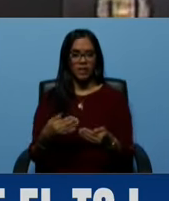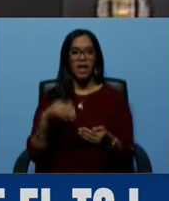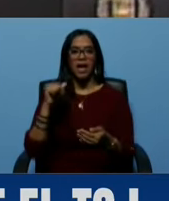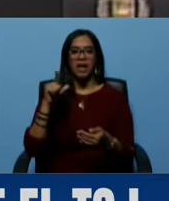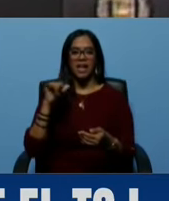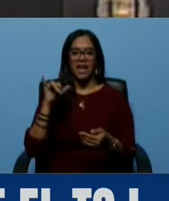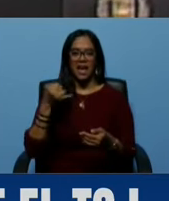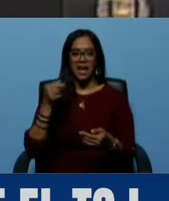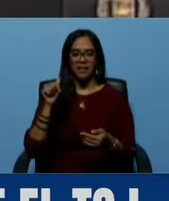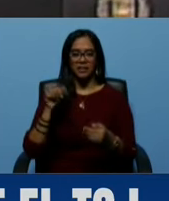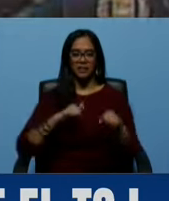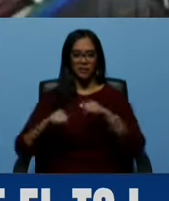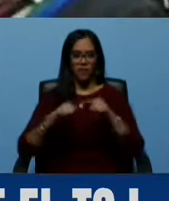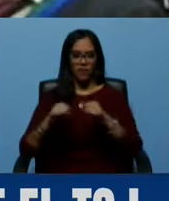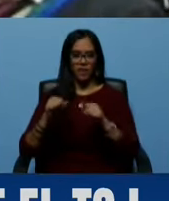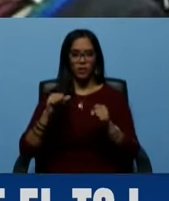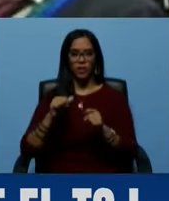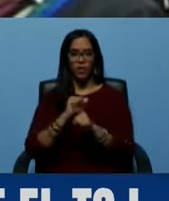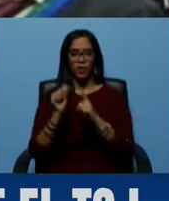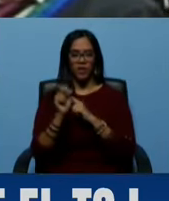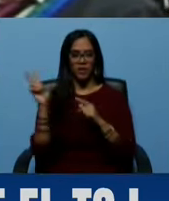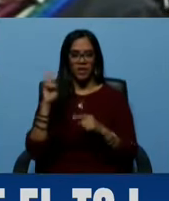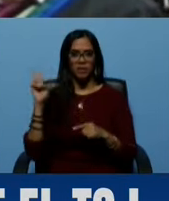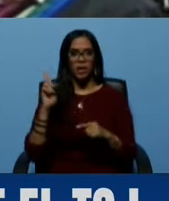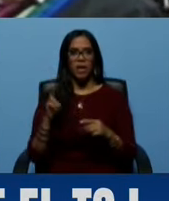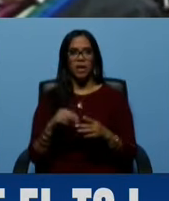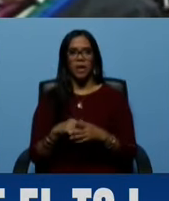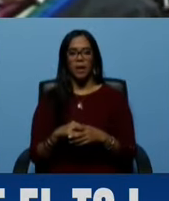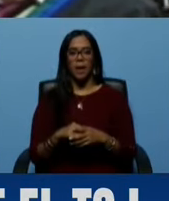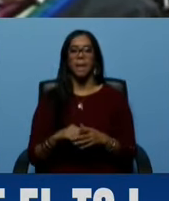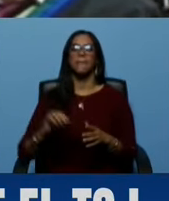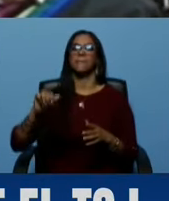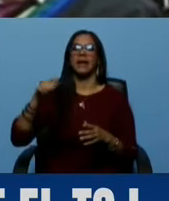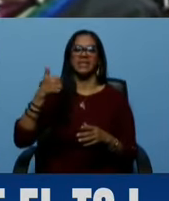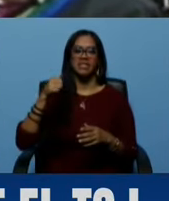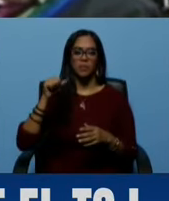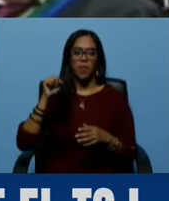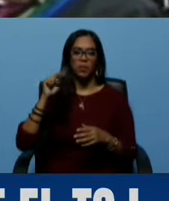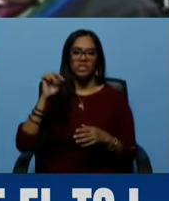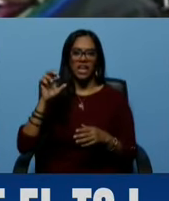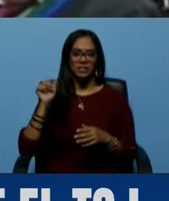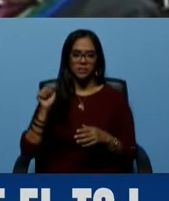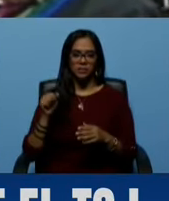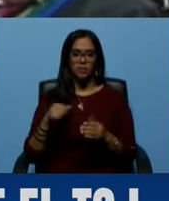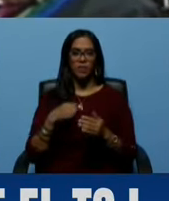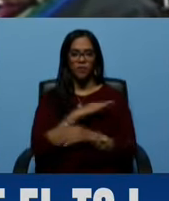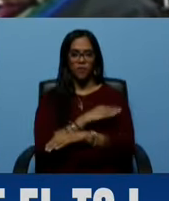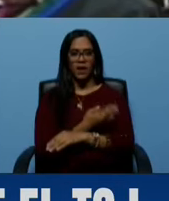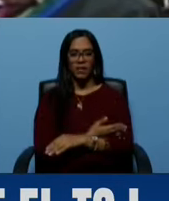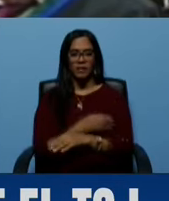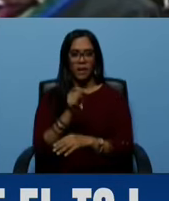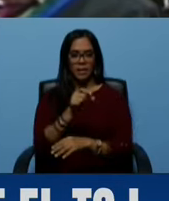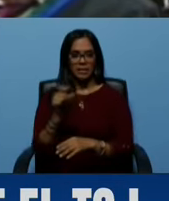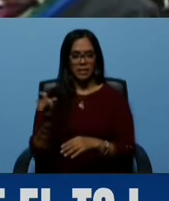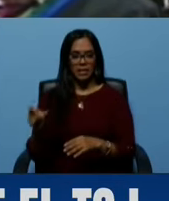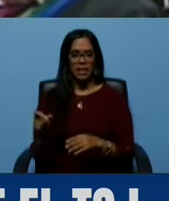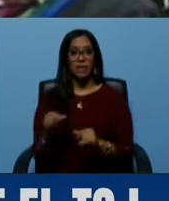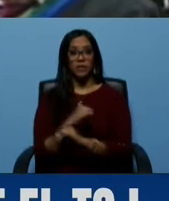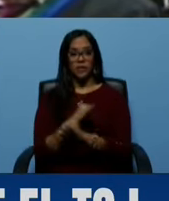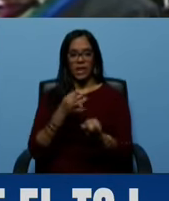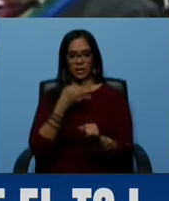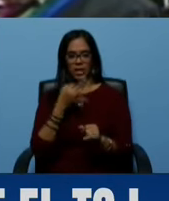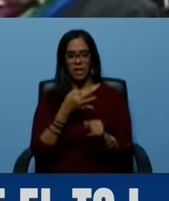Aguilera por Movimiento Ecológico de Venezuela, Máximo Sánchez por Fuerza Vecinal, y finalizada la tarde